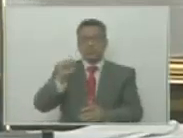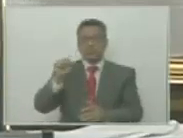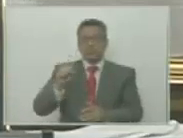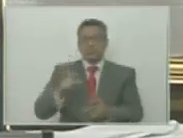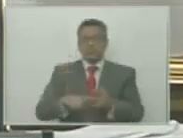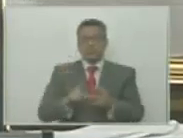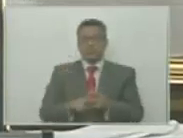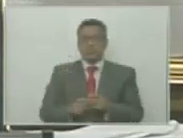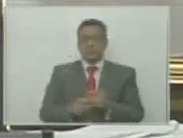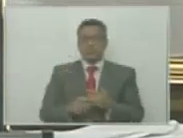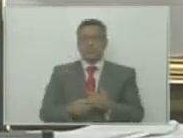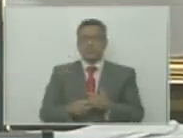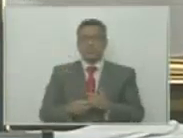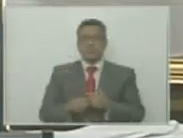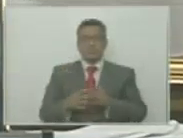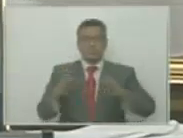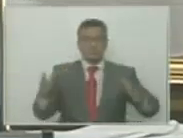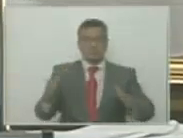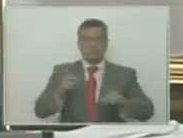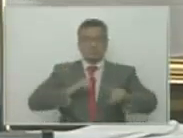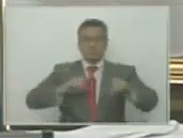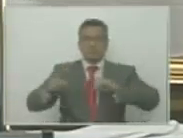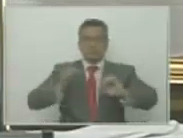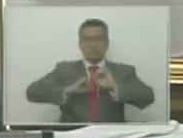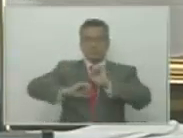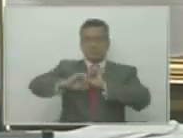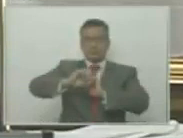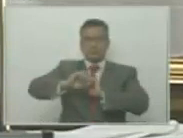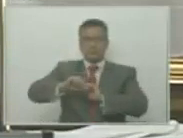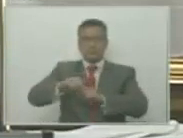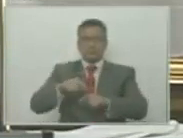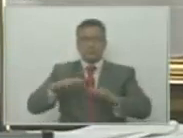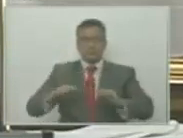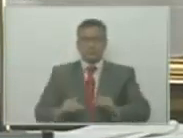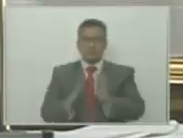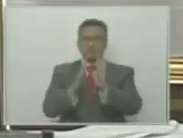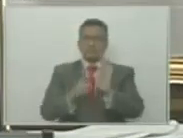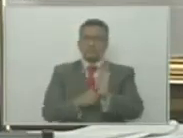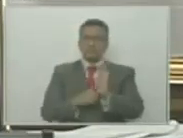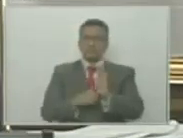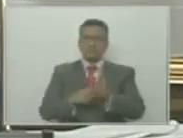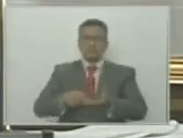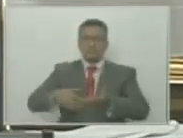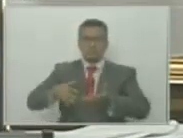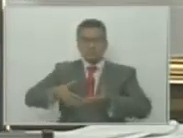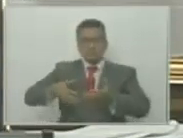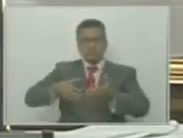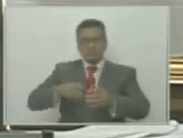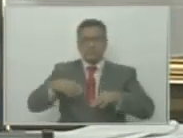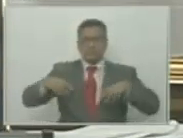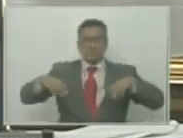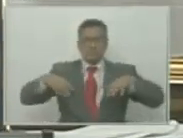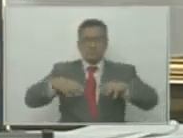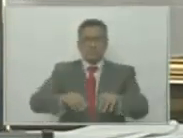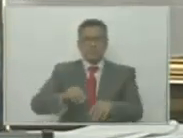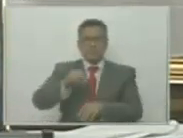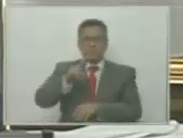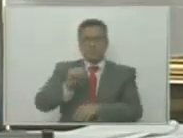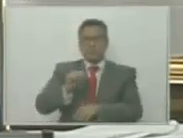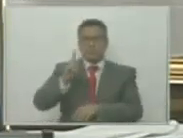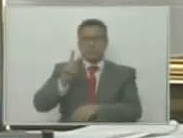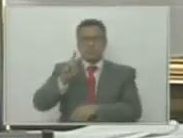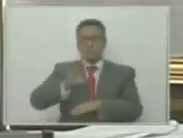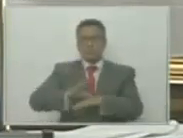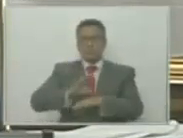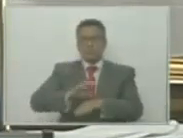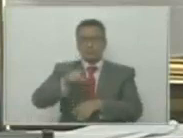el inmenso rector que se opuso y que se enfrentó a los tanques que invadieron la Universidad Central